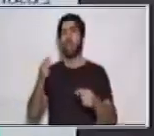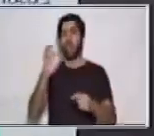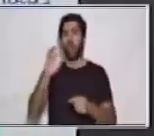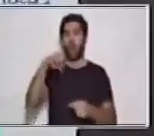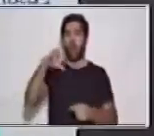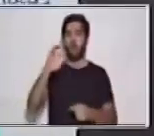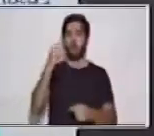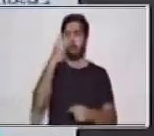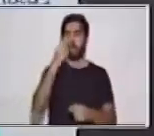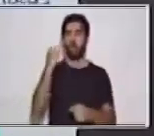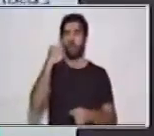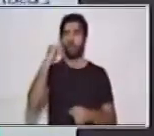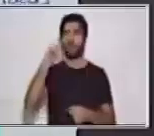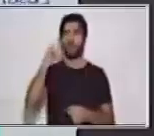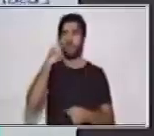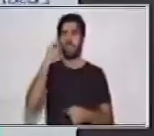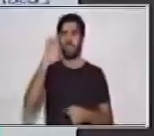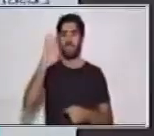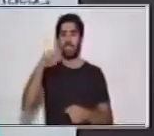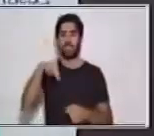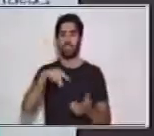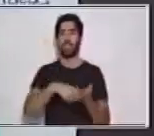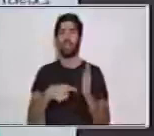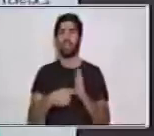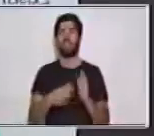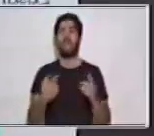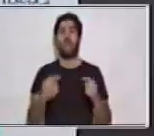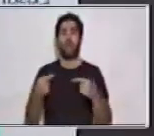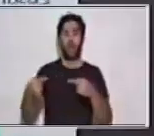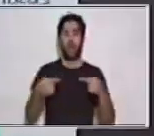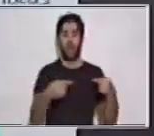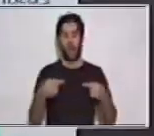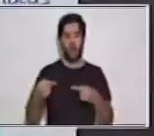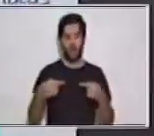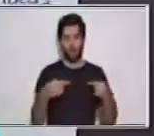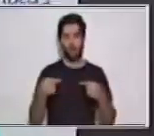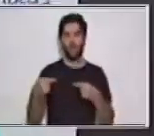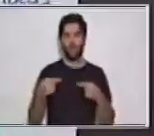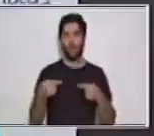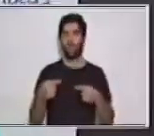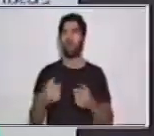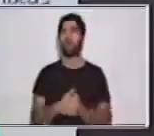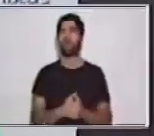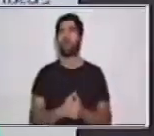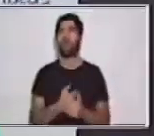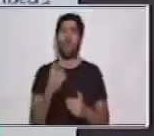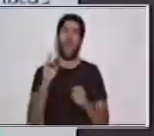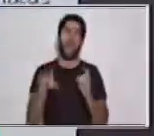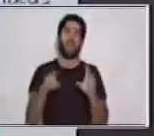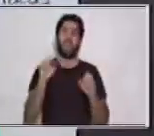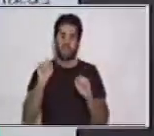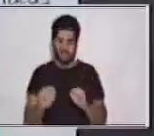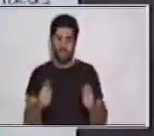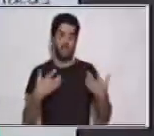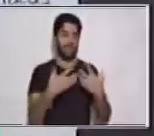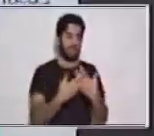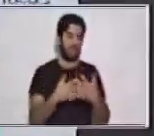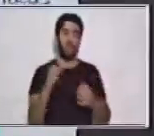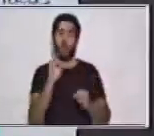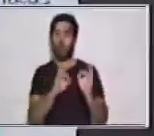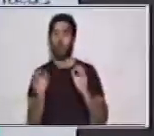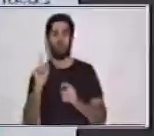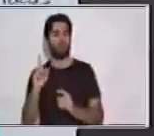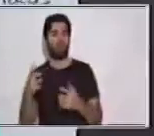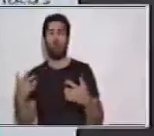conectores introducen ideas opuestas o contradictorias o en algún caso incompatibles. También buscan